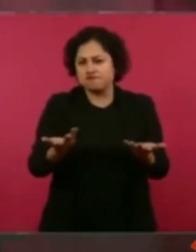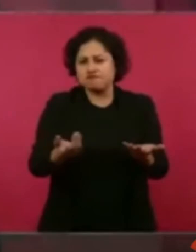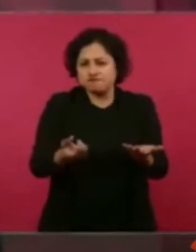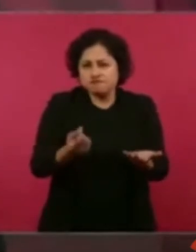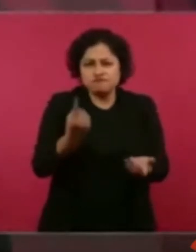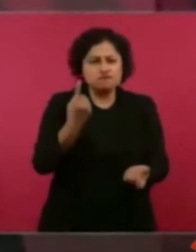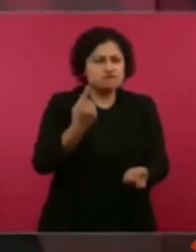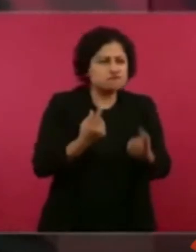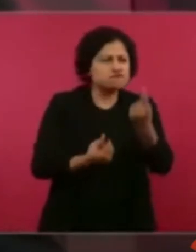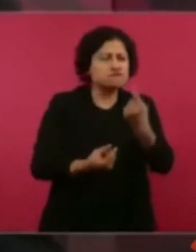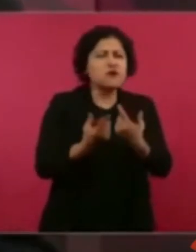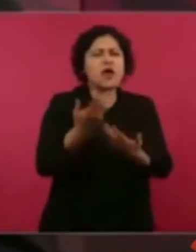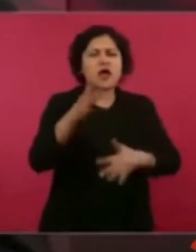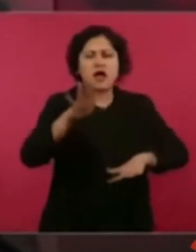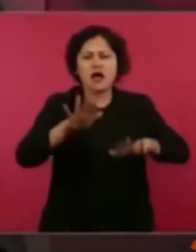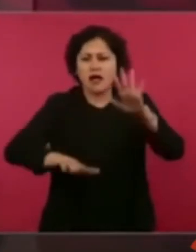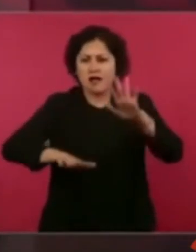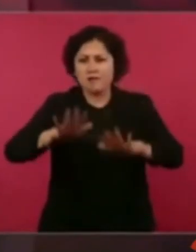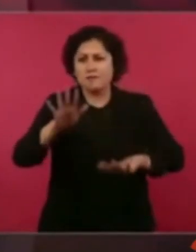de